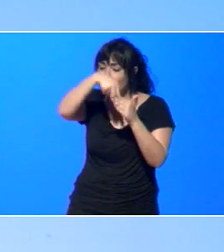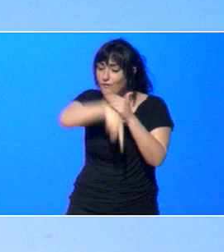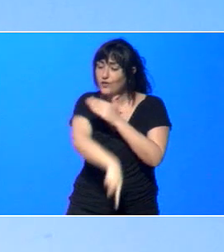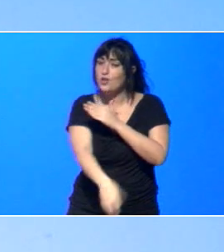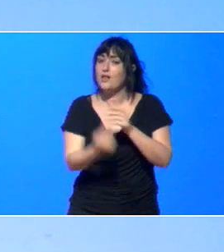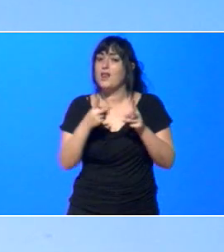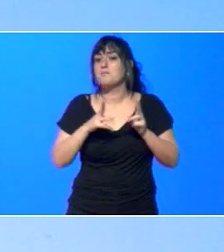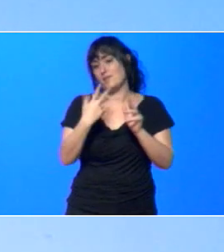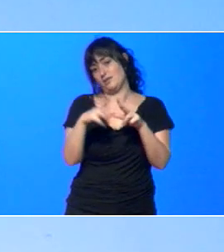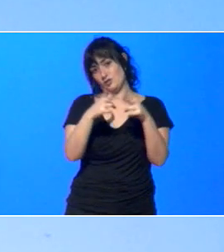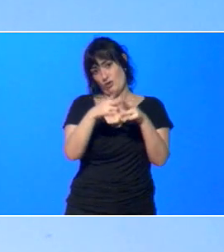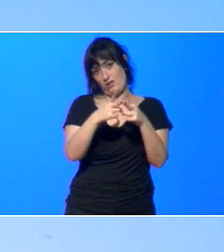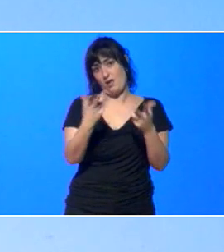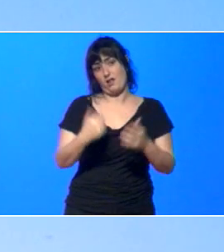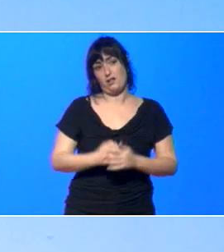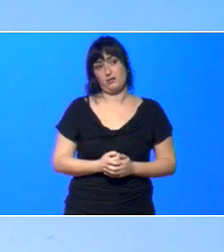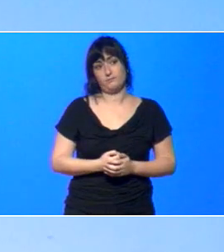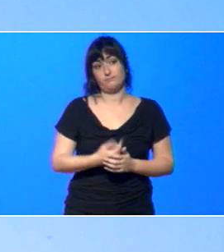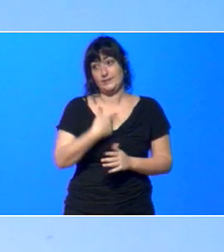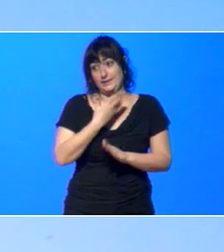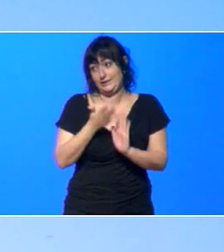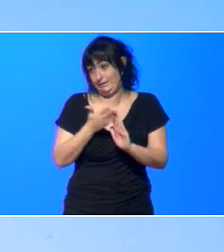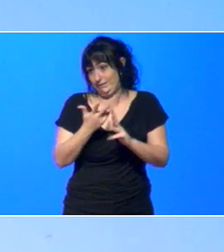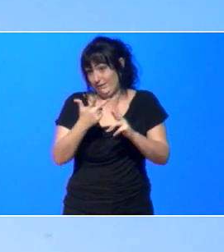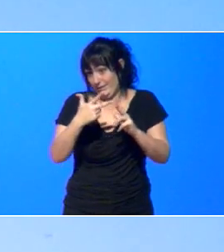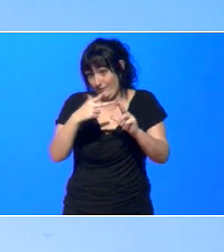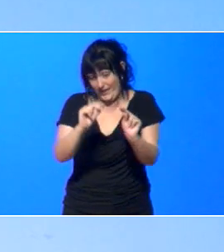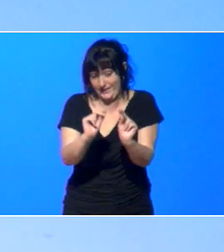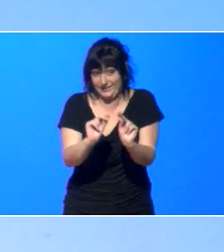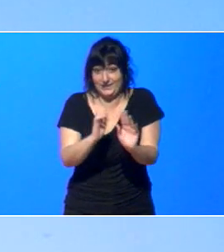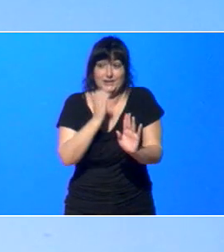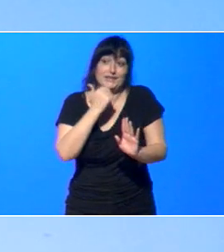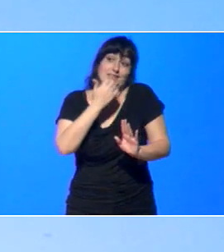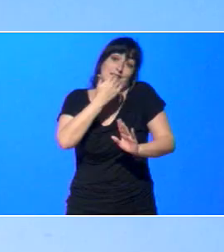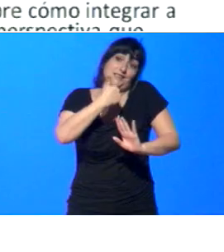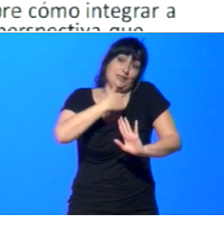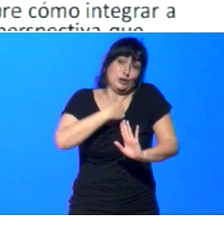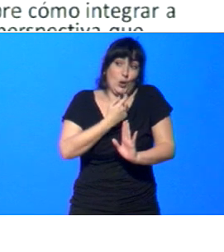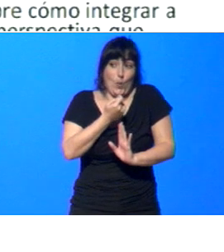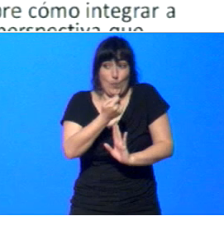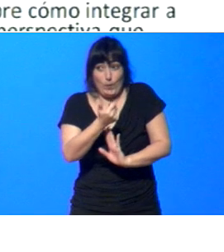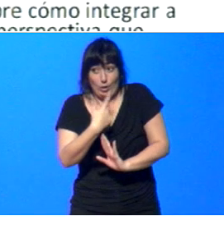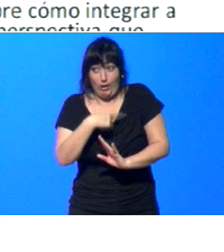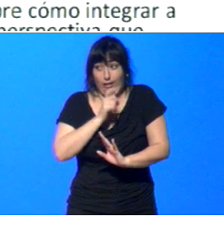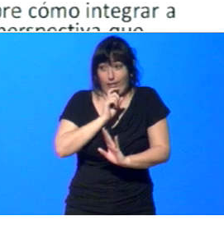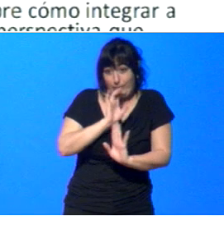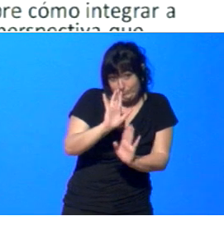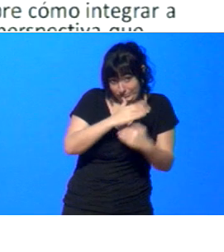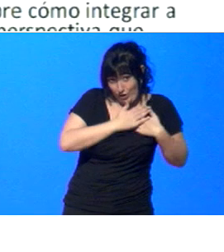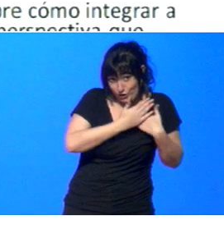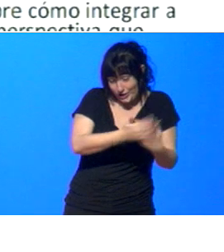toda la estructura social termino aquí y siento si he sido un poco he ido un poco deslabazado miquel